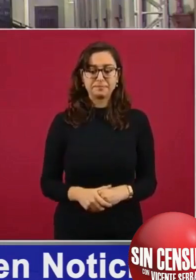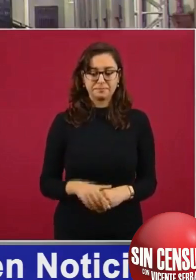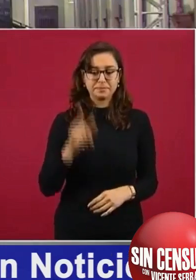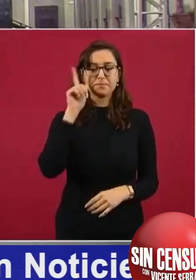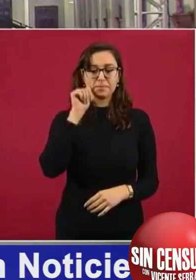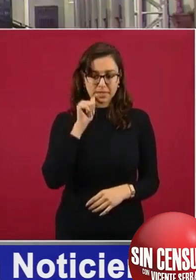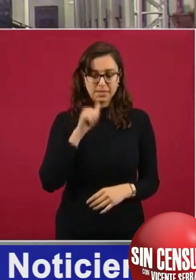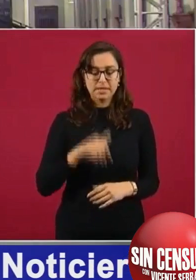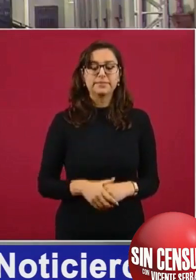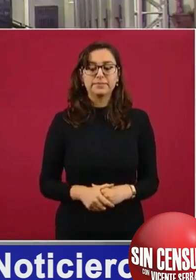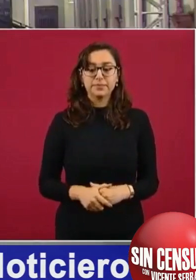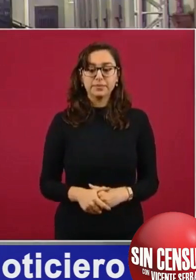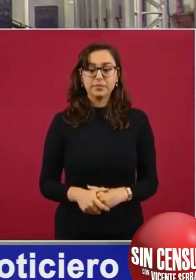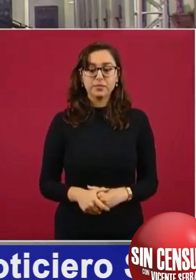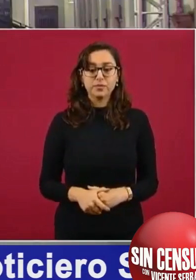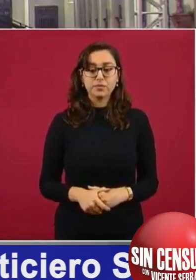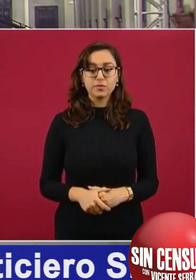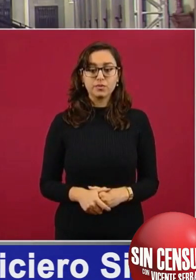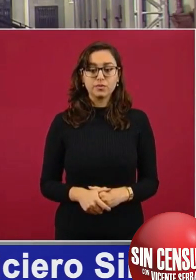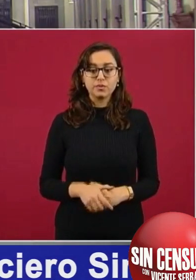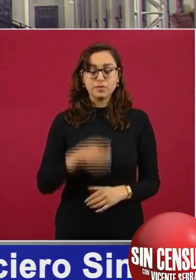Mañana viernes.